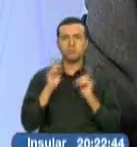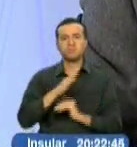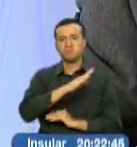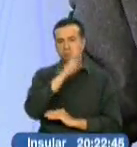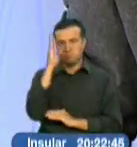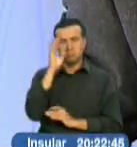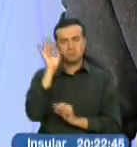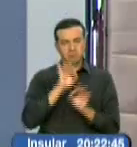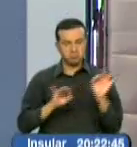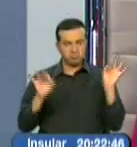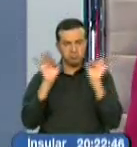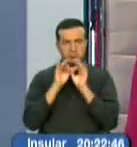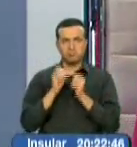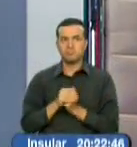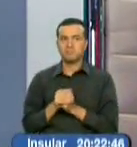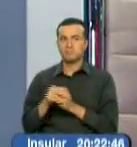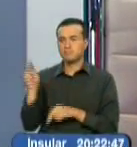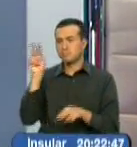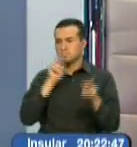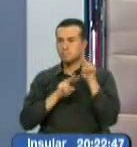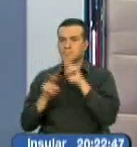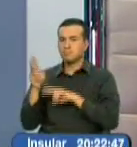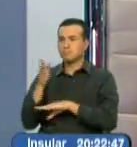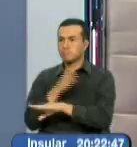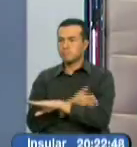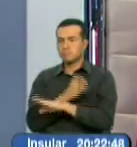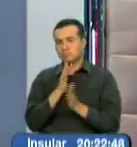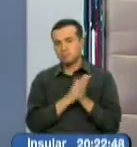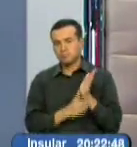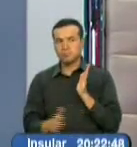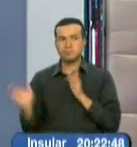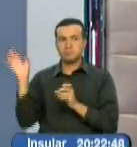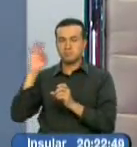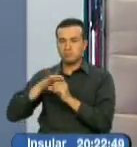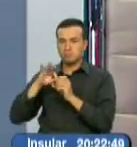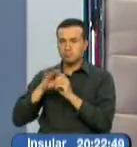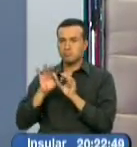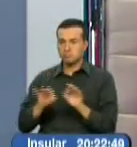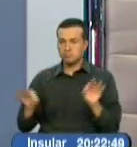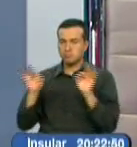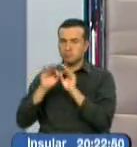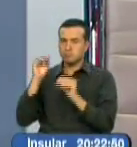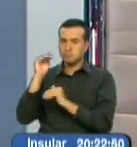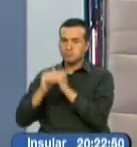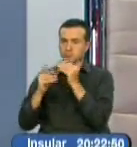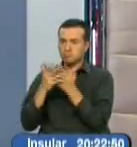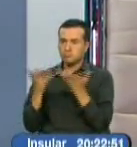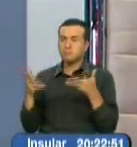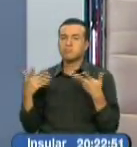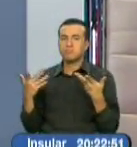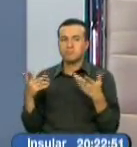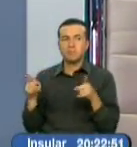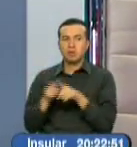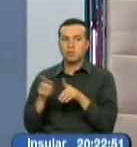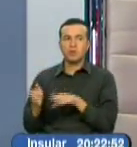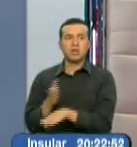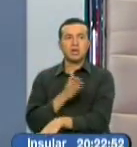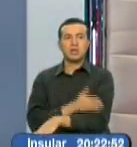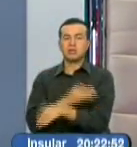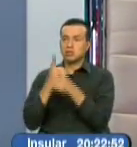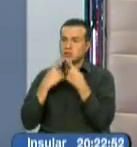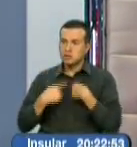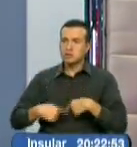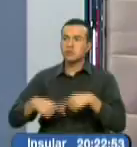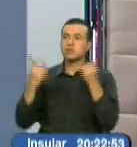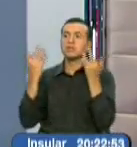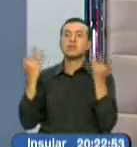compromiso de esta institucionalidad. Vale analizar lo que ha sucedido en esta contienda electoral, en este proceso, donde también anteriormente se habló mucho